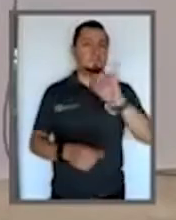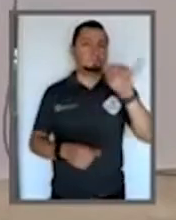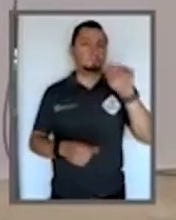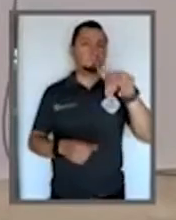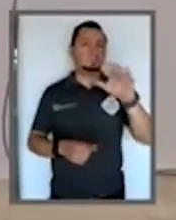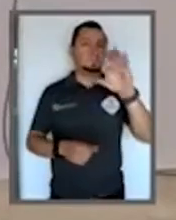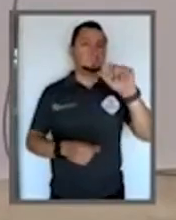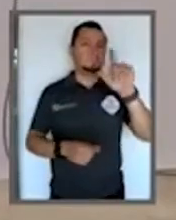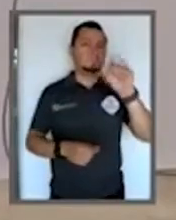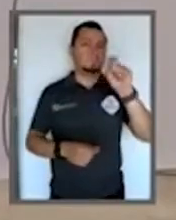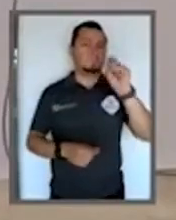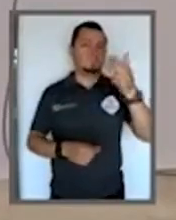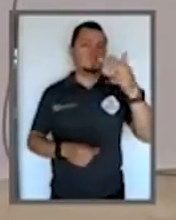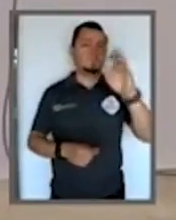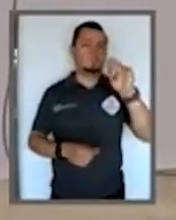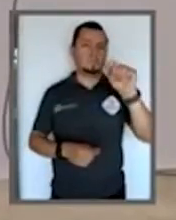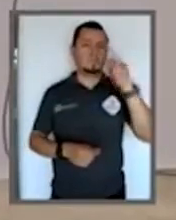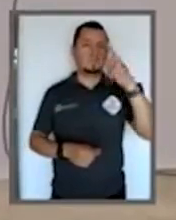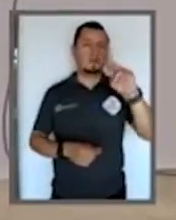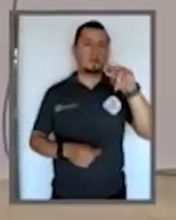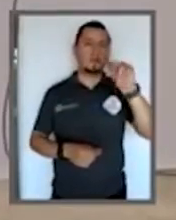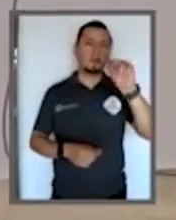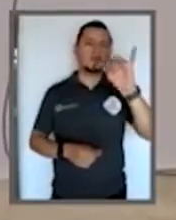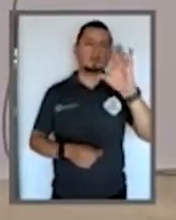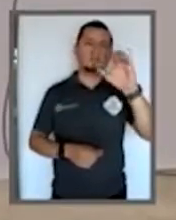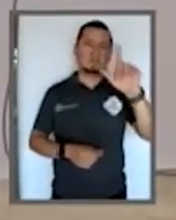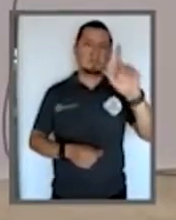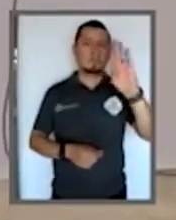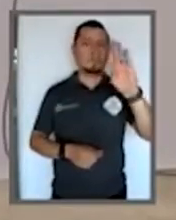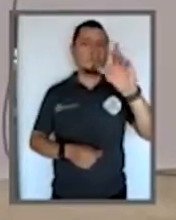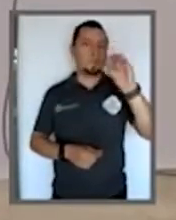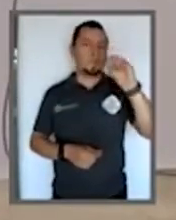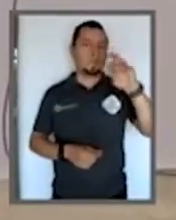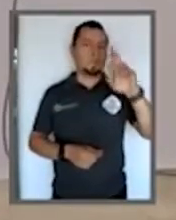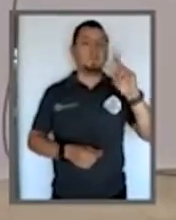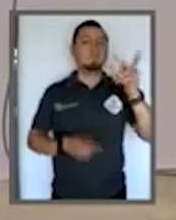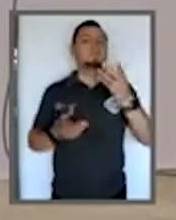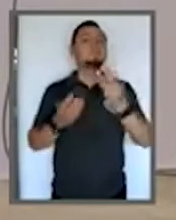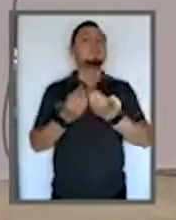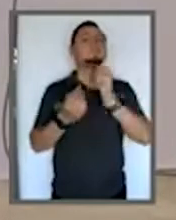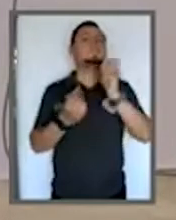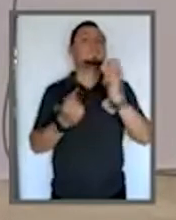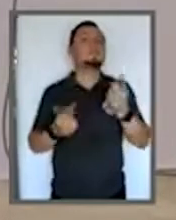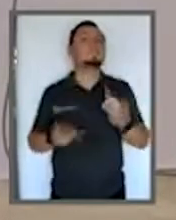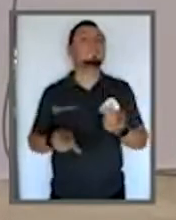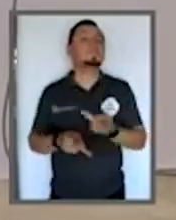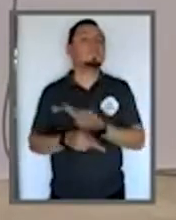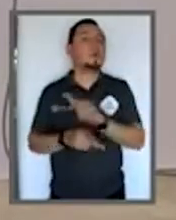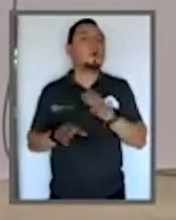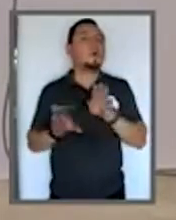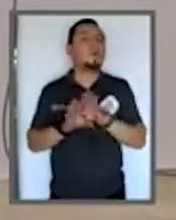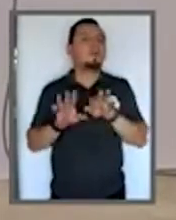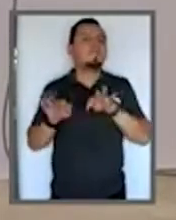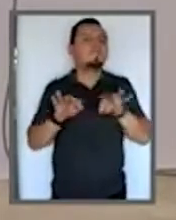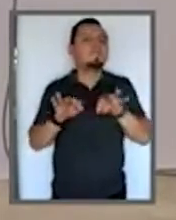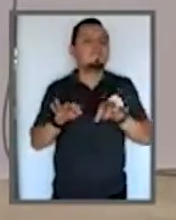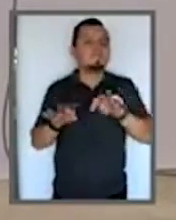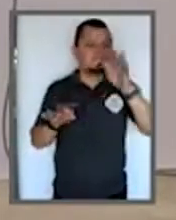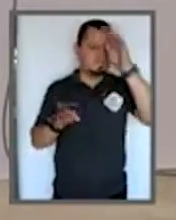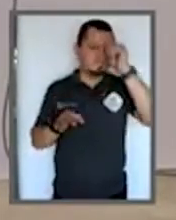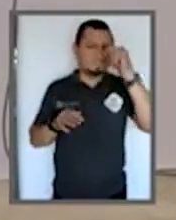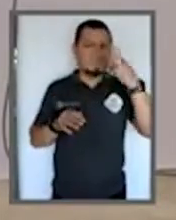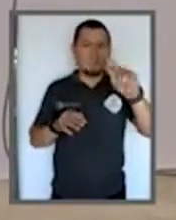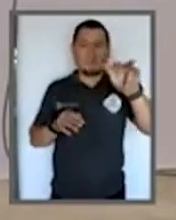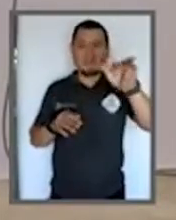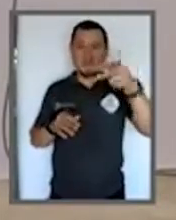la fase 0 de reactivación económica escalonada en jalisco iniciará este lunes 18 de mayo pero hay condiciones que deben ser